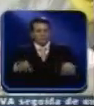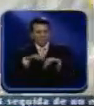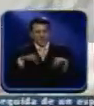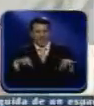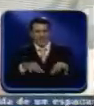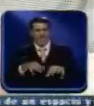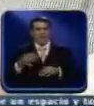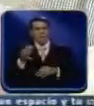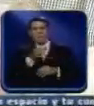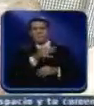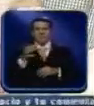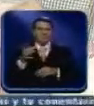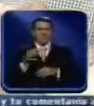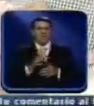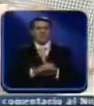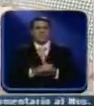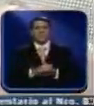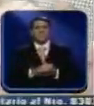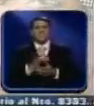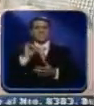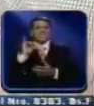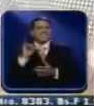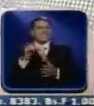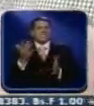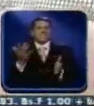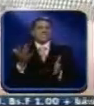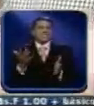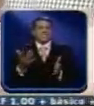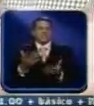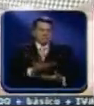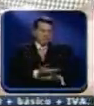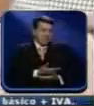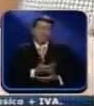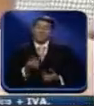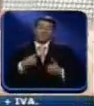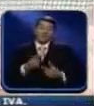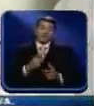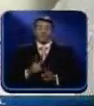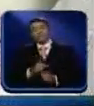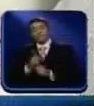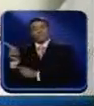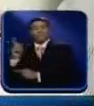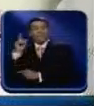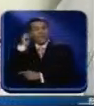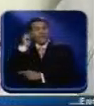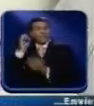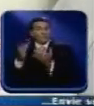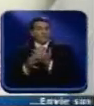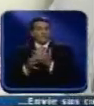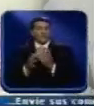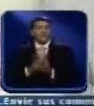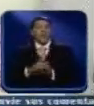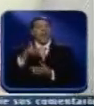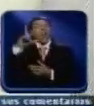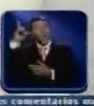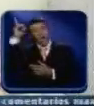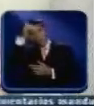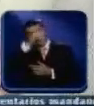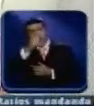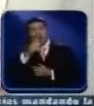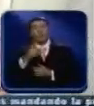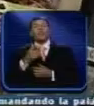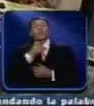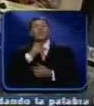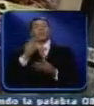me dijo que estaba perfecto. Y bueno, la parte de pecho sí se la dejo a Lilian, pues esa parte no puedo. Conocimos que Leopoldo es un gran aficionado de los